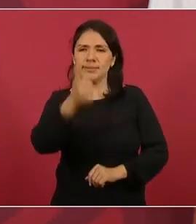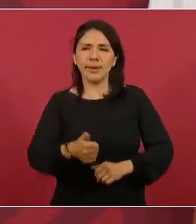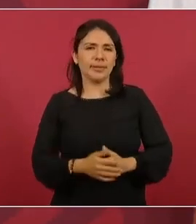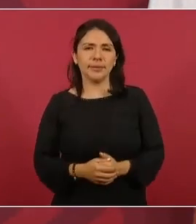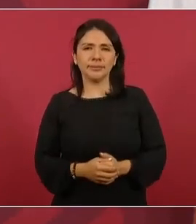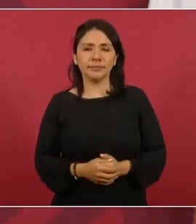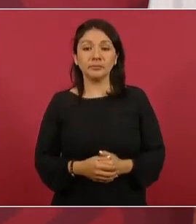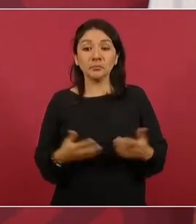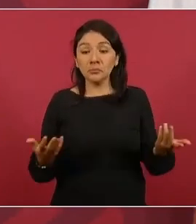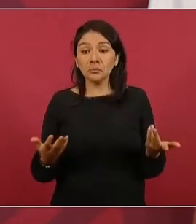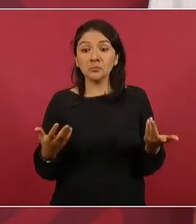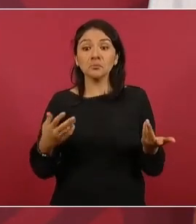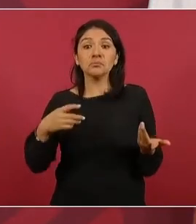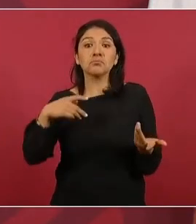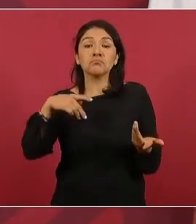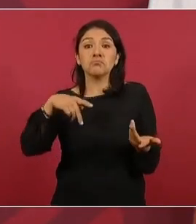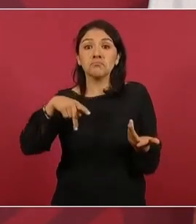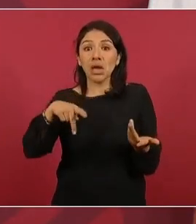pero